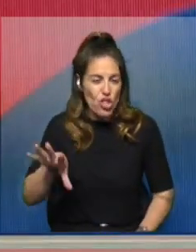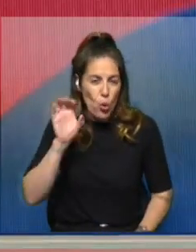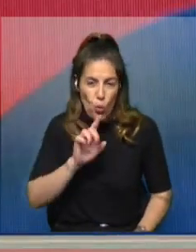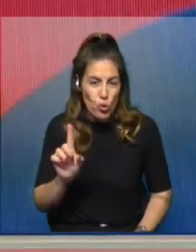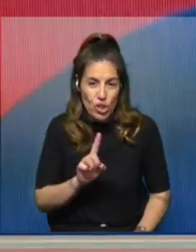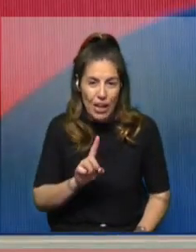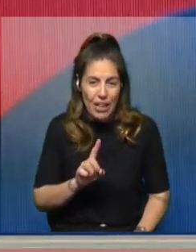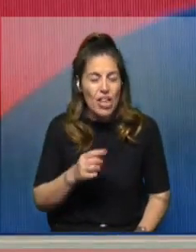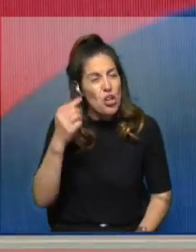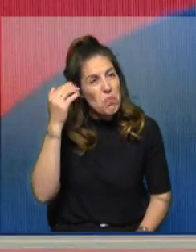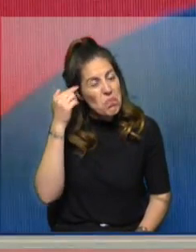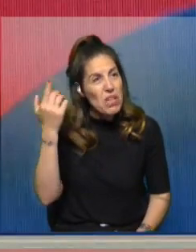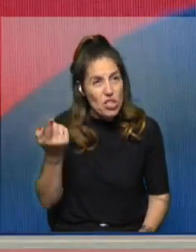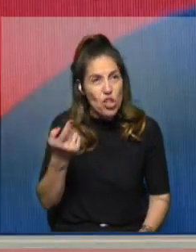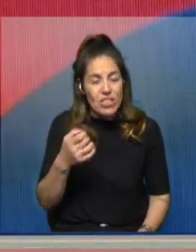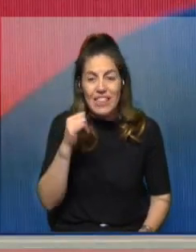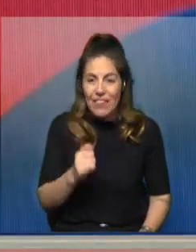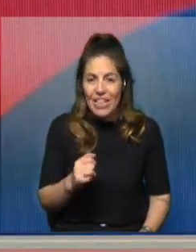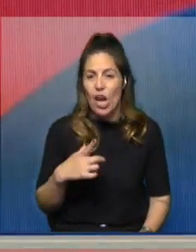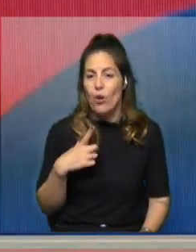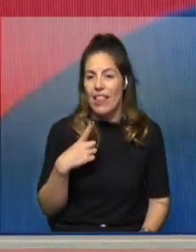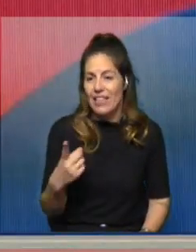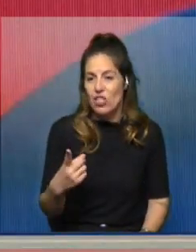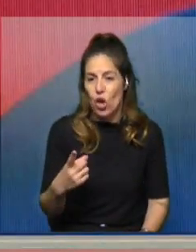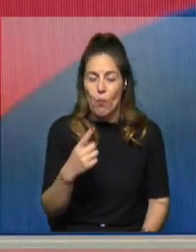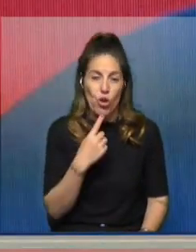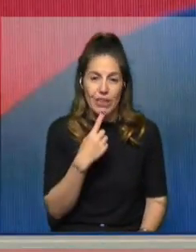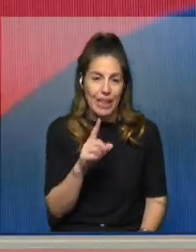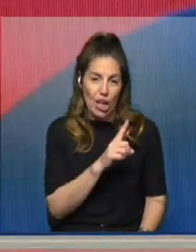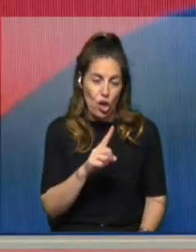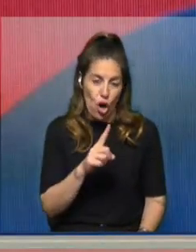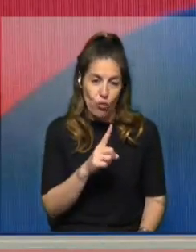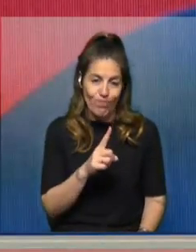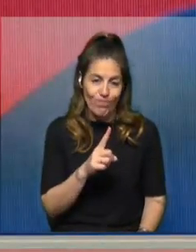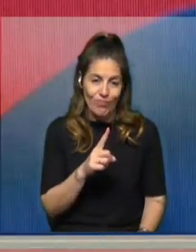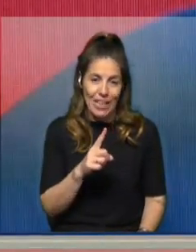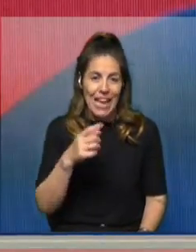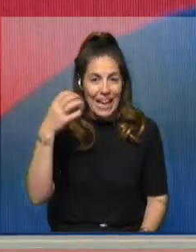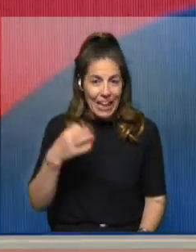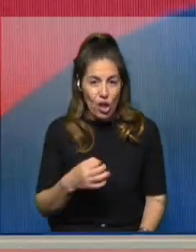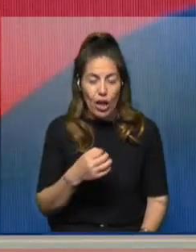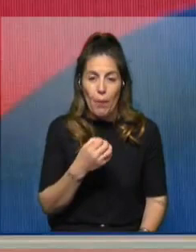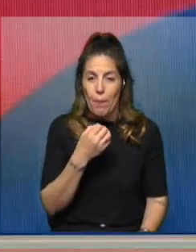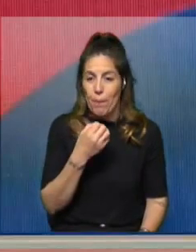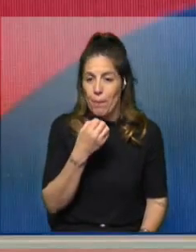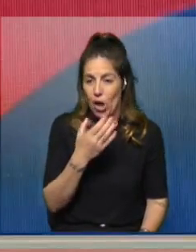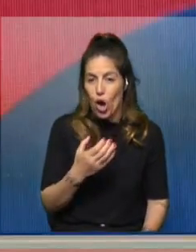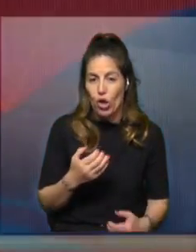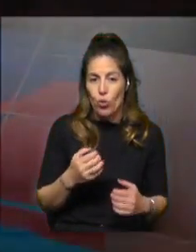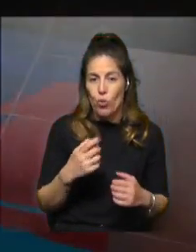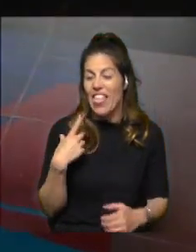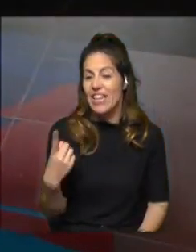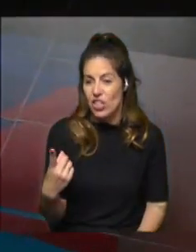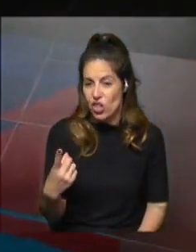que tener una dirección política. Y yo me respondo que creo que no. Me parece que capaz que tendríamos que conversar de que tenga una